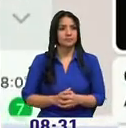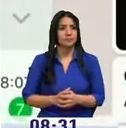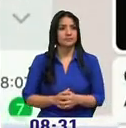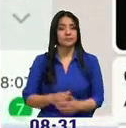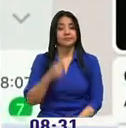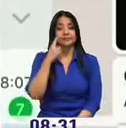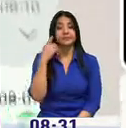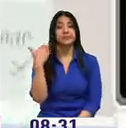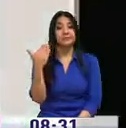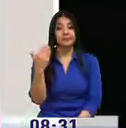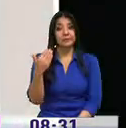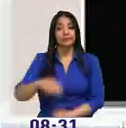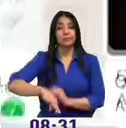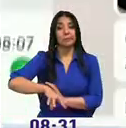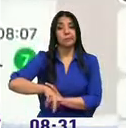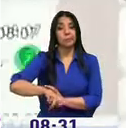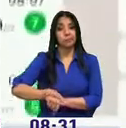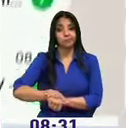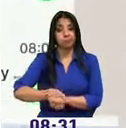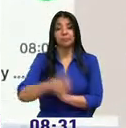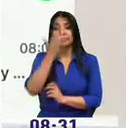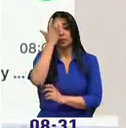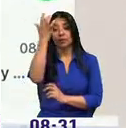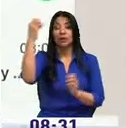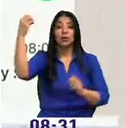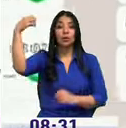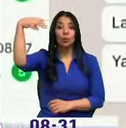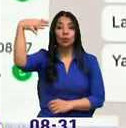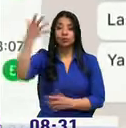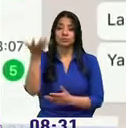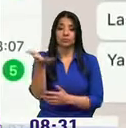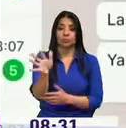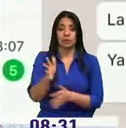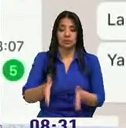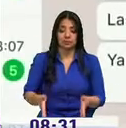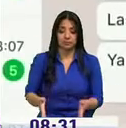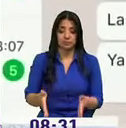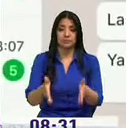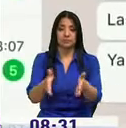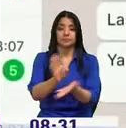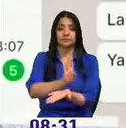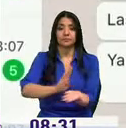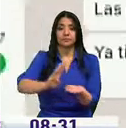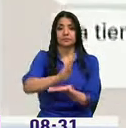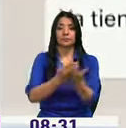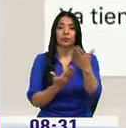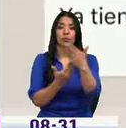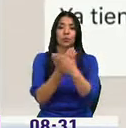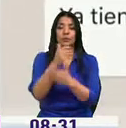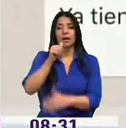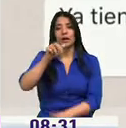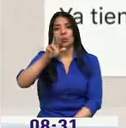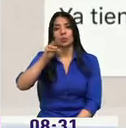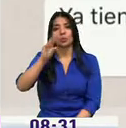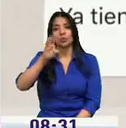las suyas? Porque no hay luz, sencillamente. Las calles son en el barrio Nueva Aurora,